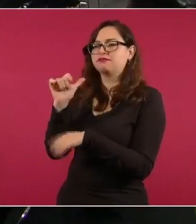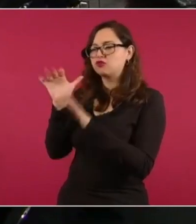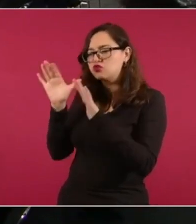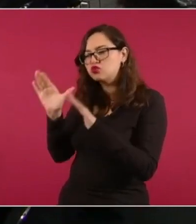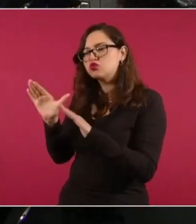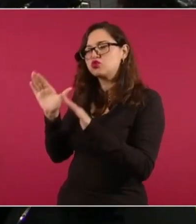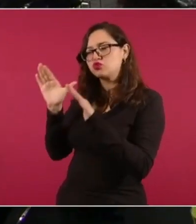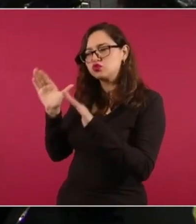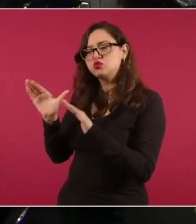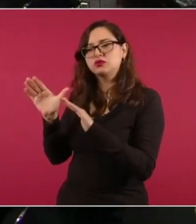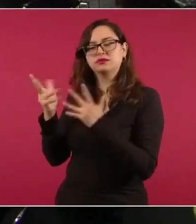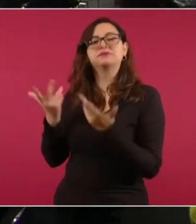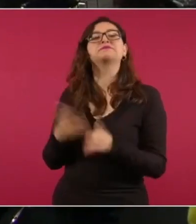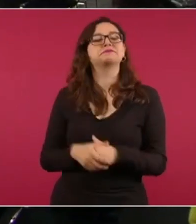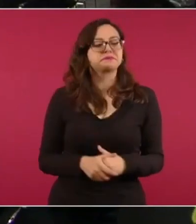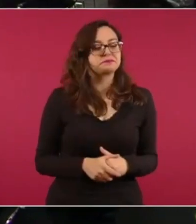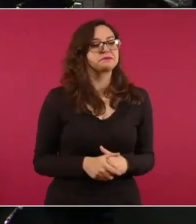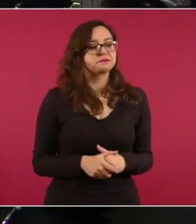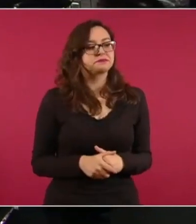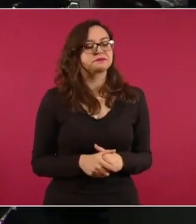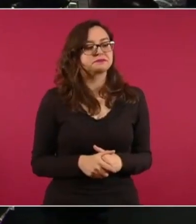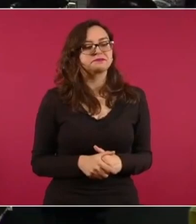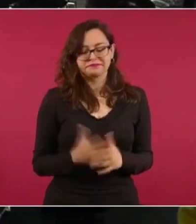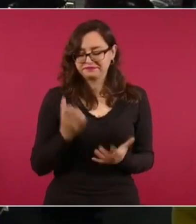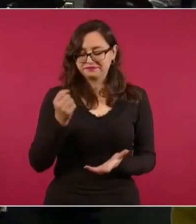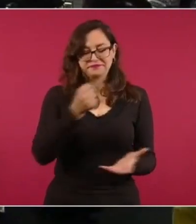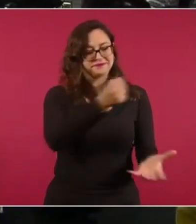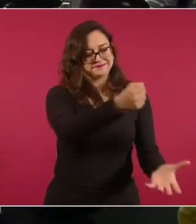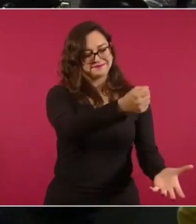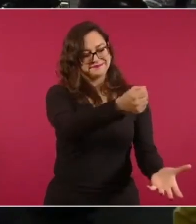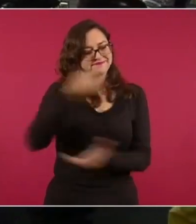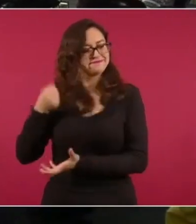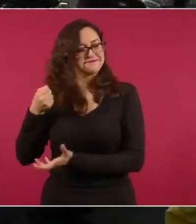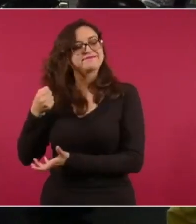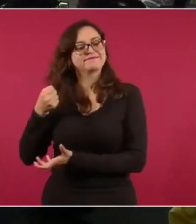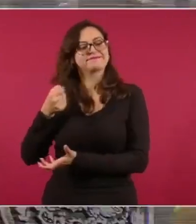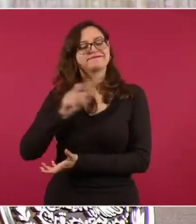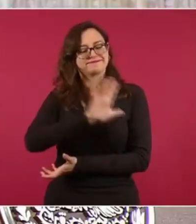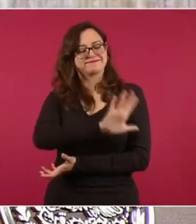para apoyar a la mayoría del pueblo,